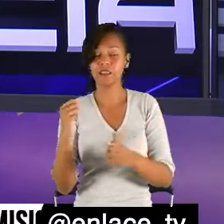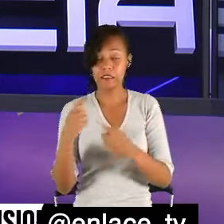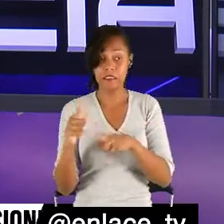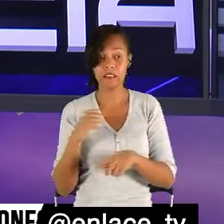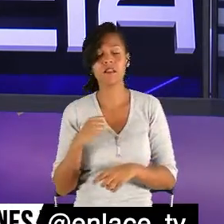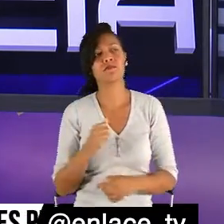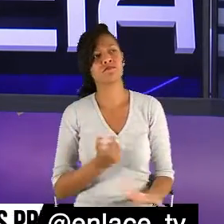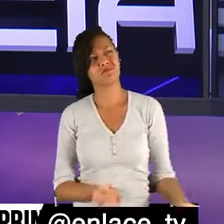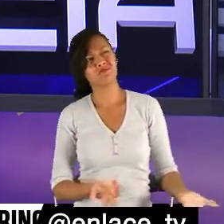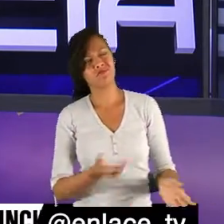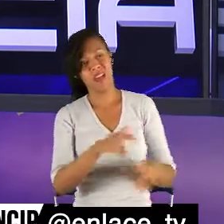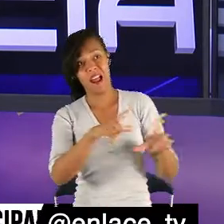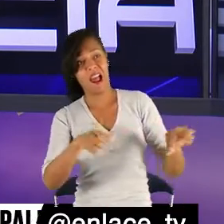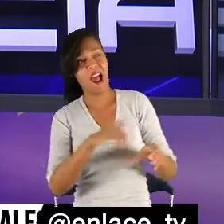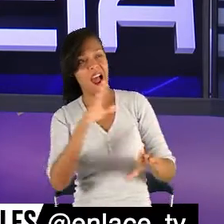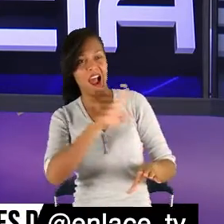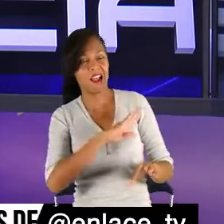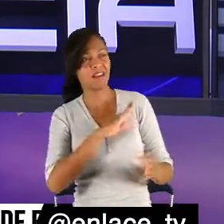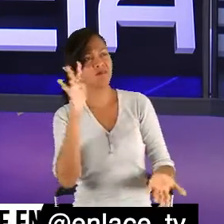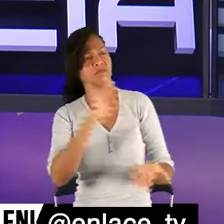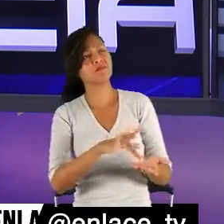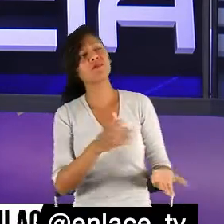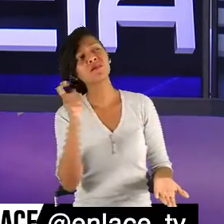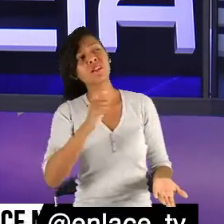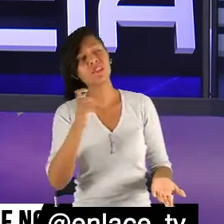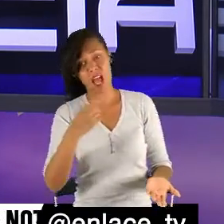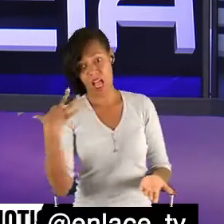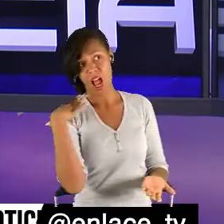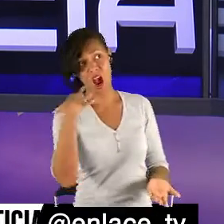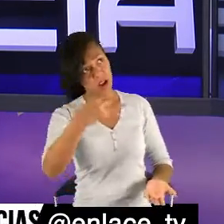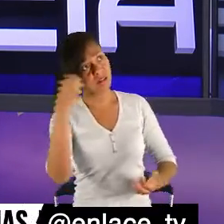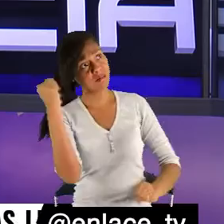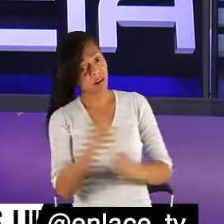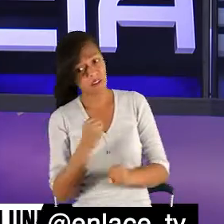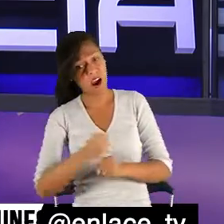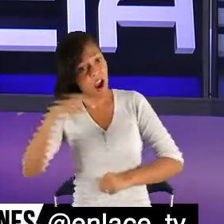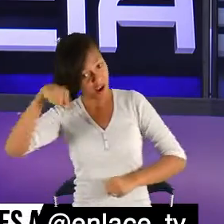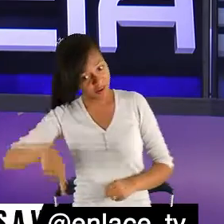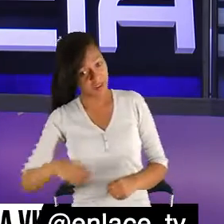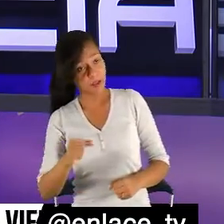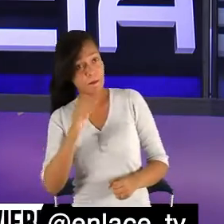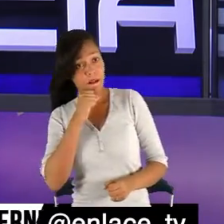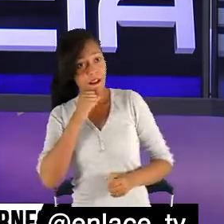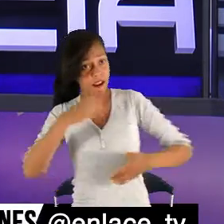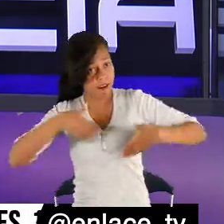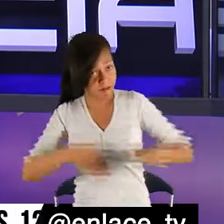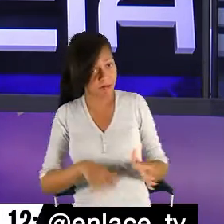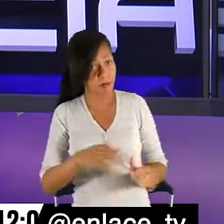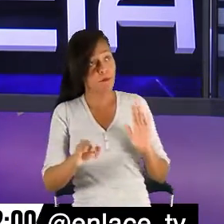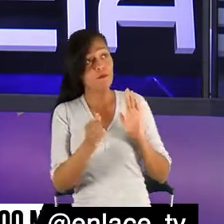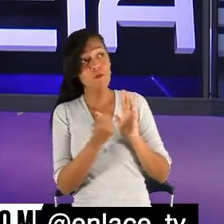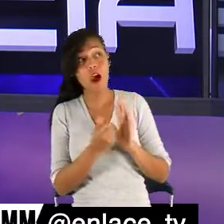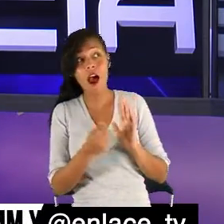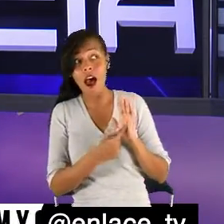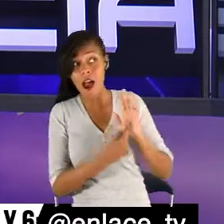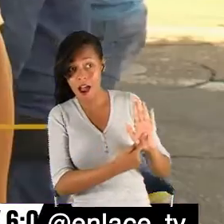contratación de mano de obra local calificada piden al alcalde municipal un diálogo directo con las asociaciones